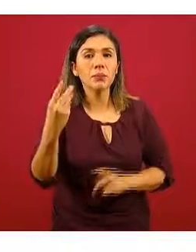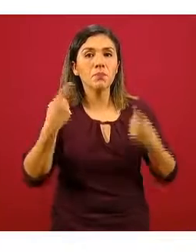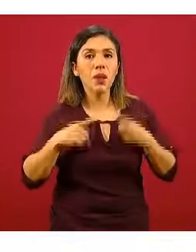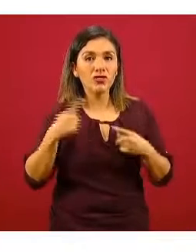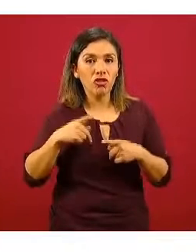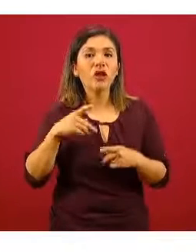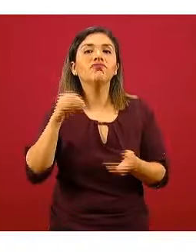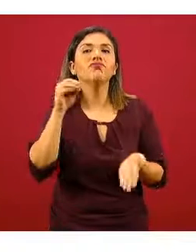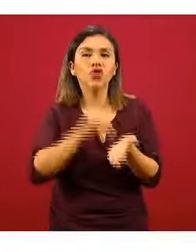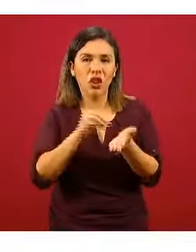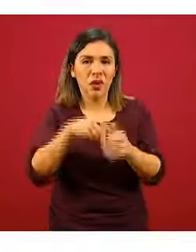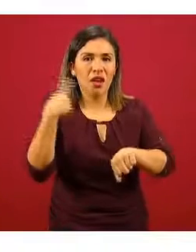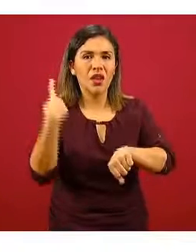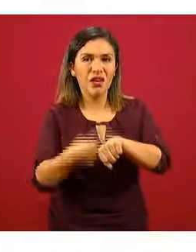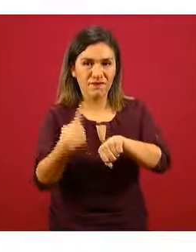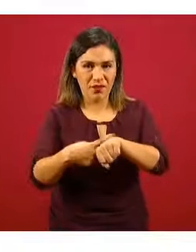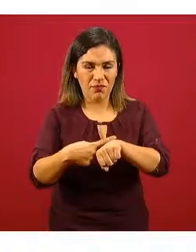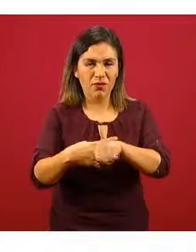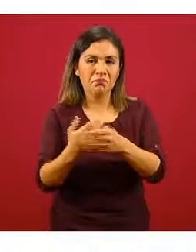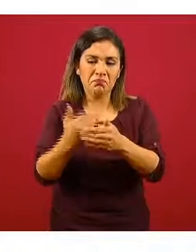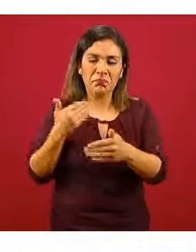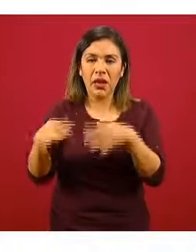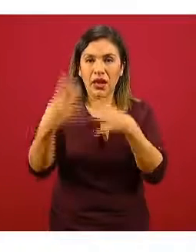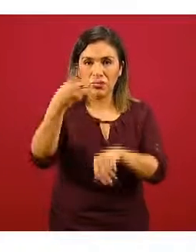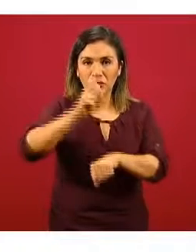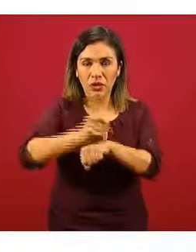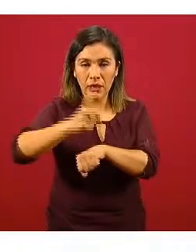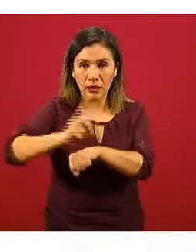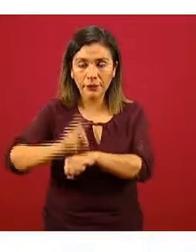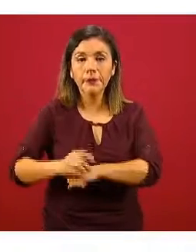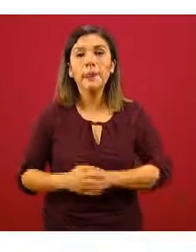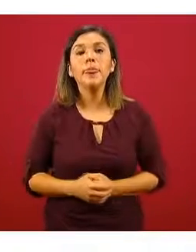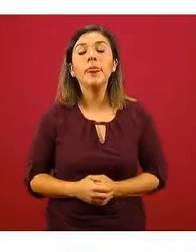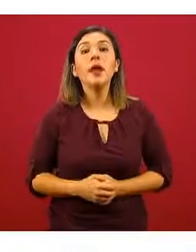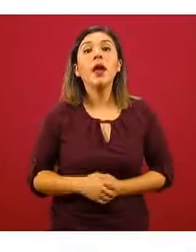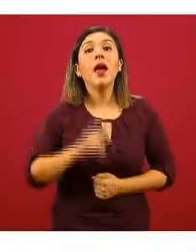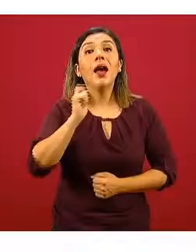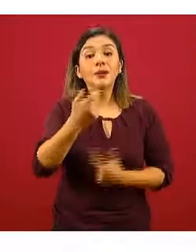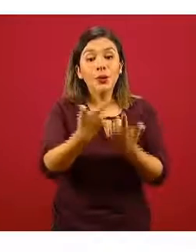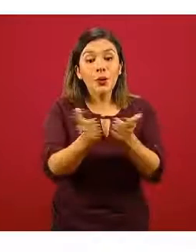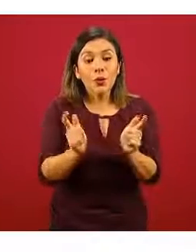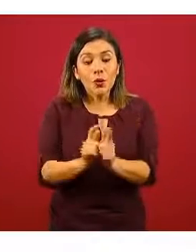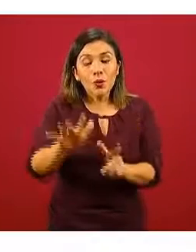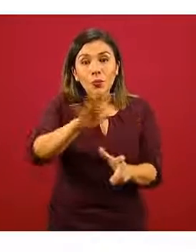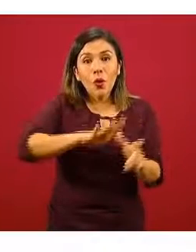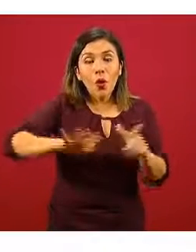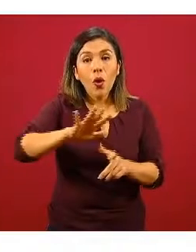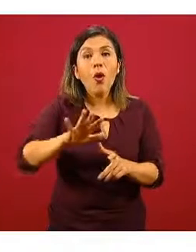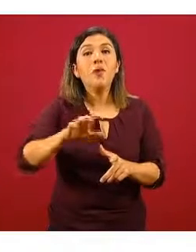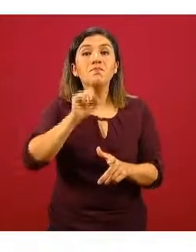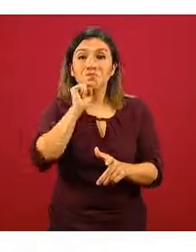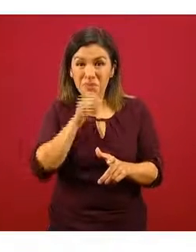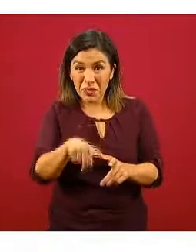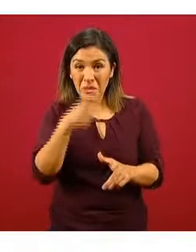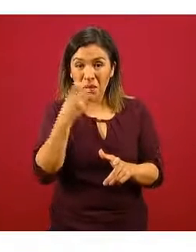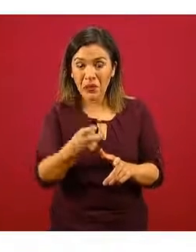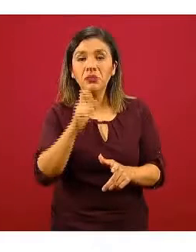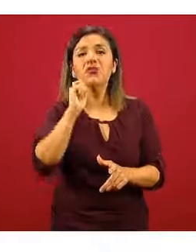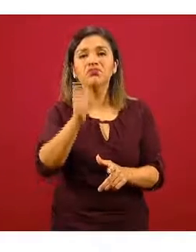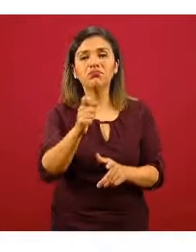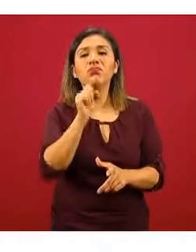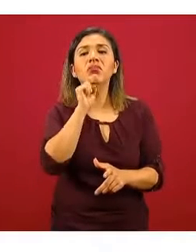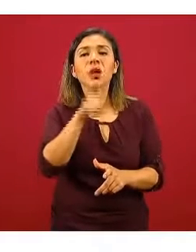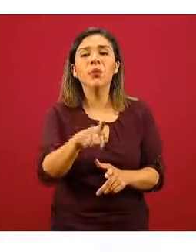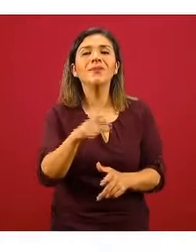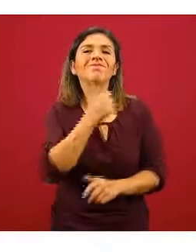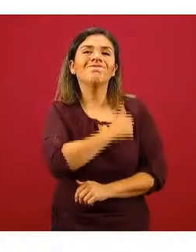14.253 casos confirmados. Y dentro del grupo precisamente de casos confirmados también están